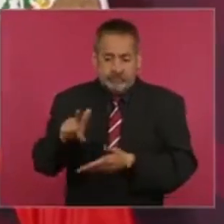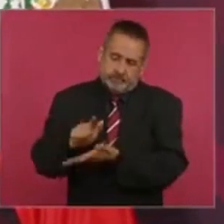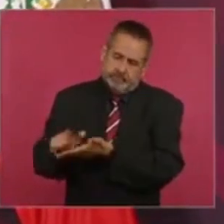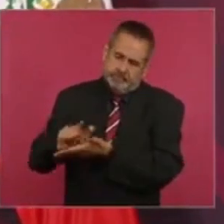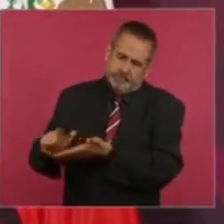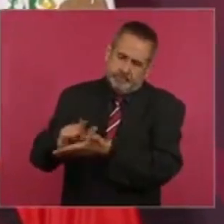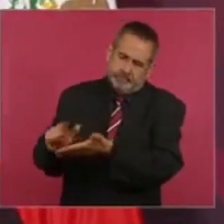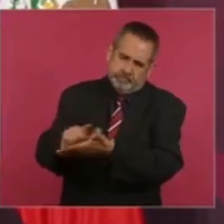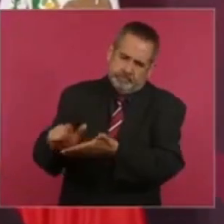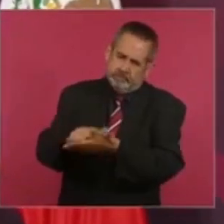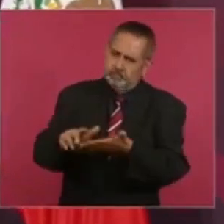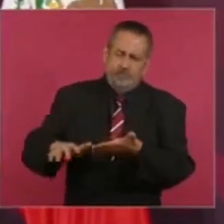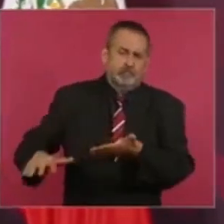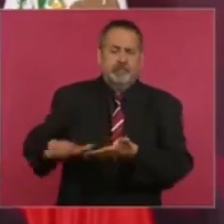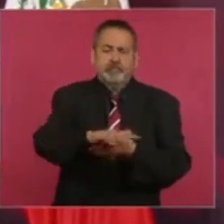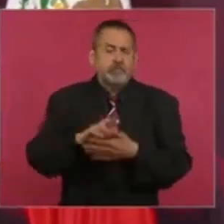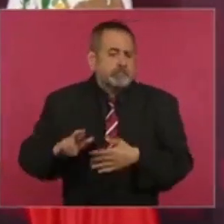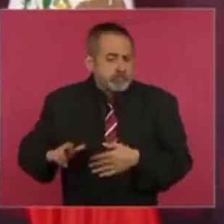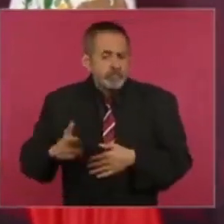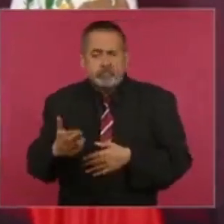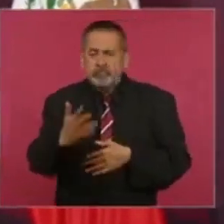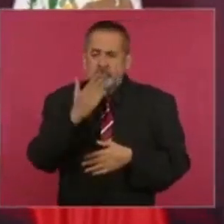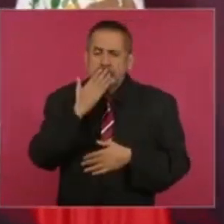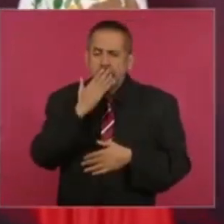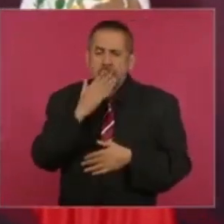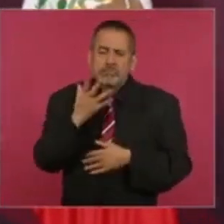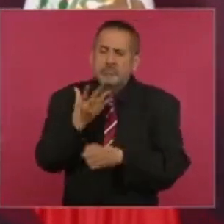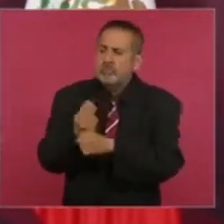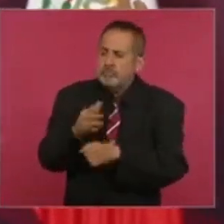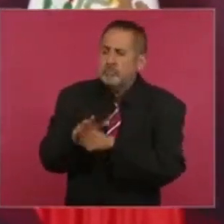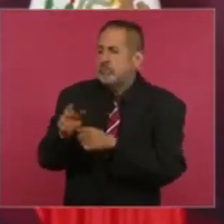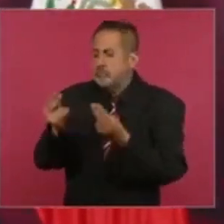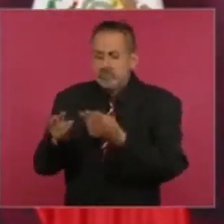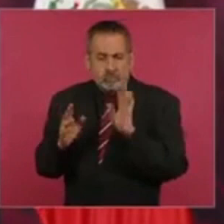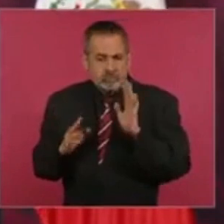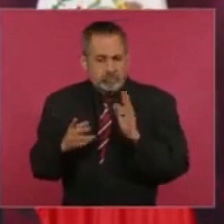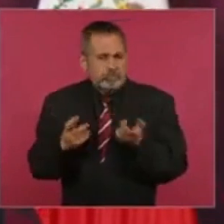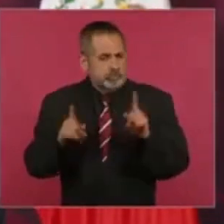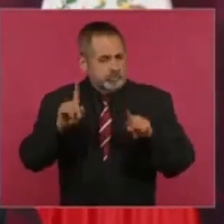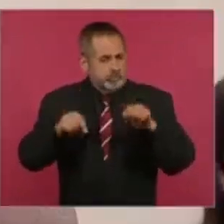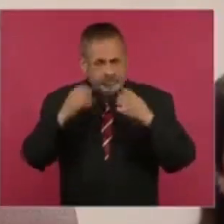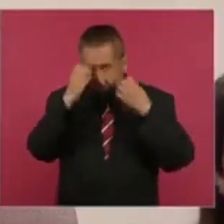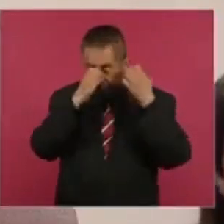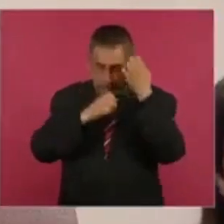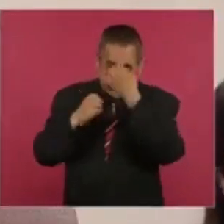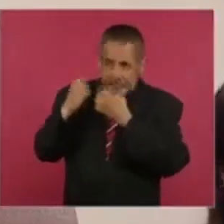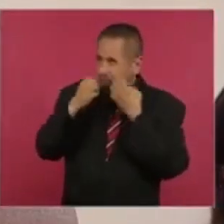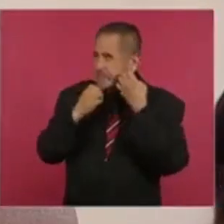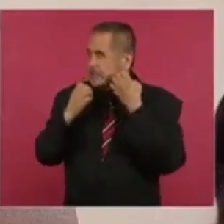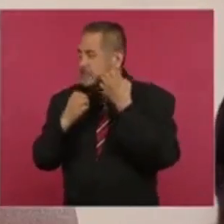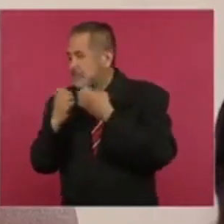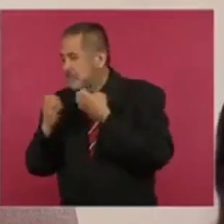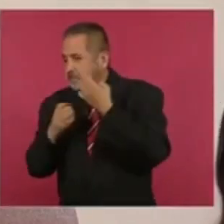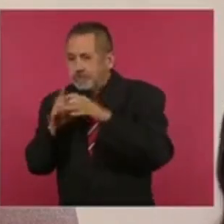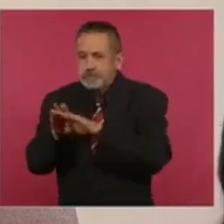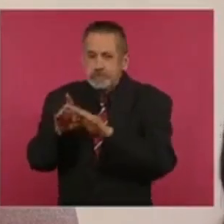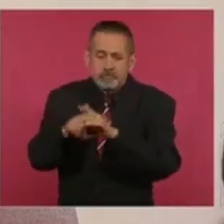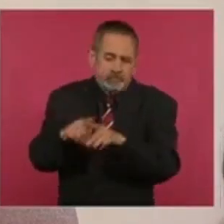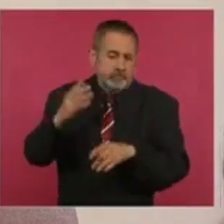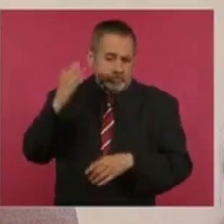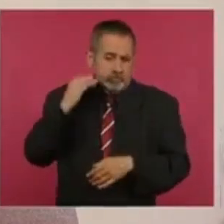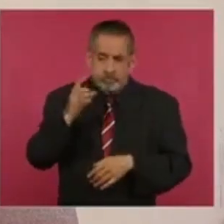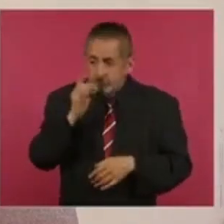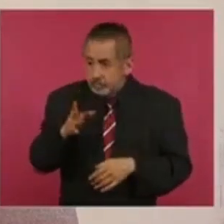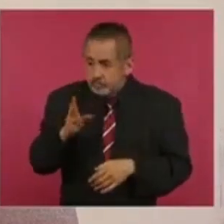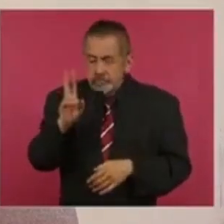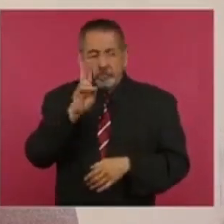Sonora y todo lo que se vaya a requerir de acuerdo al diagnóstico, al estudio que se llevó a